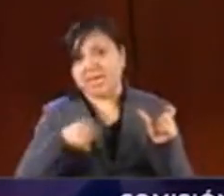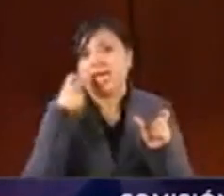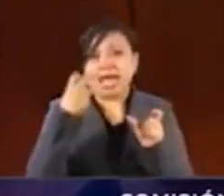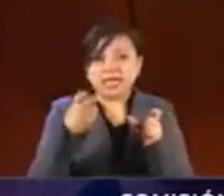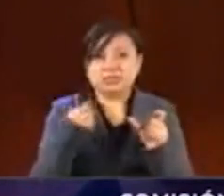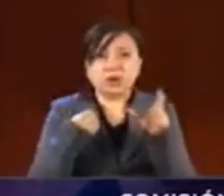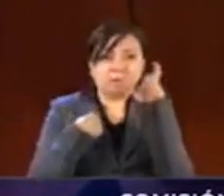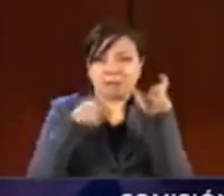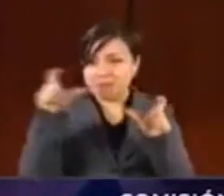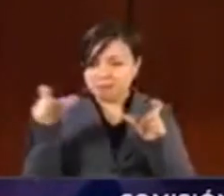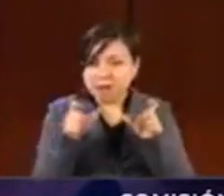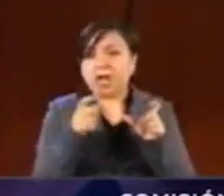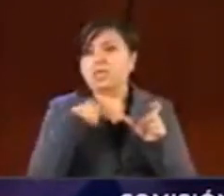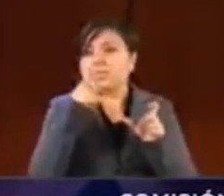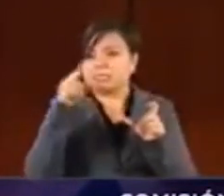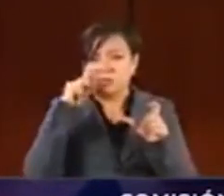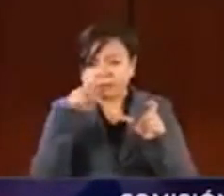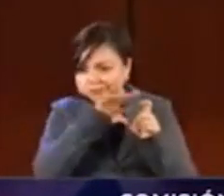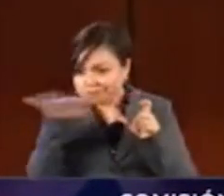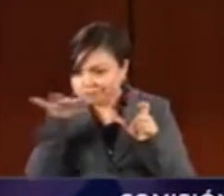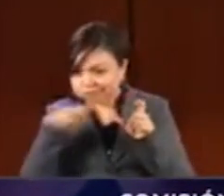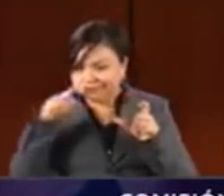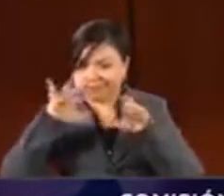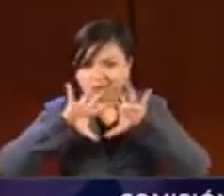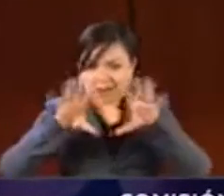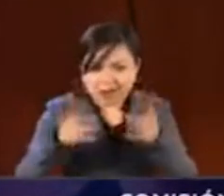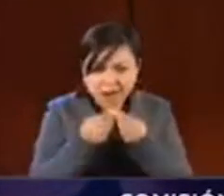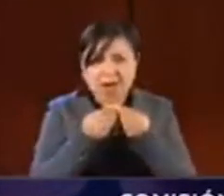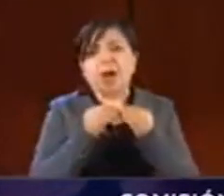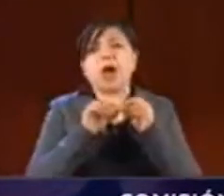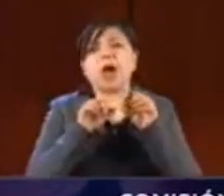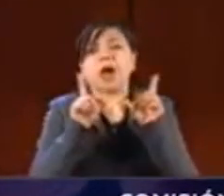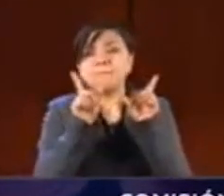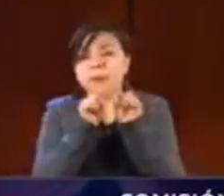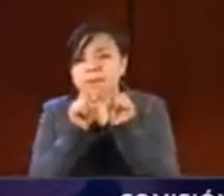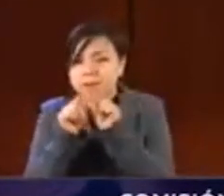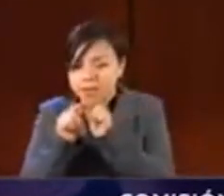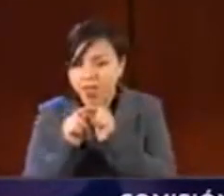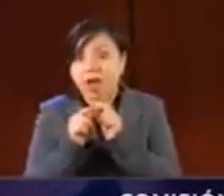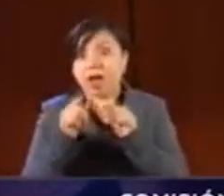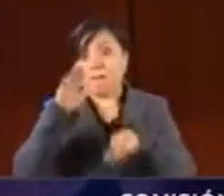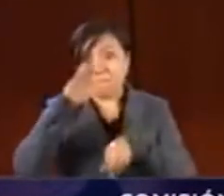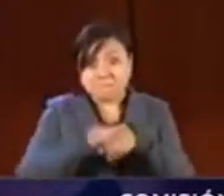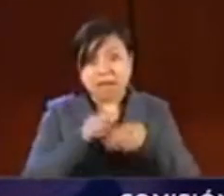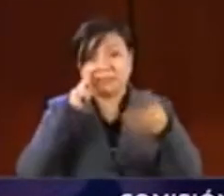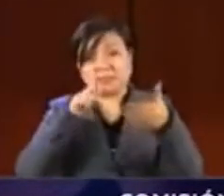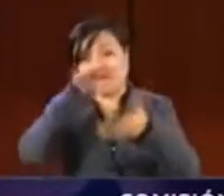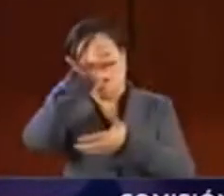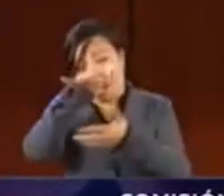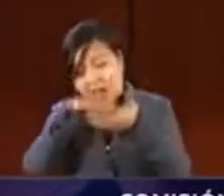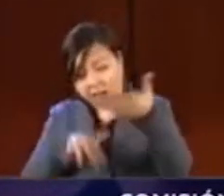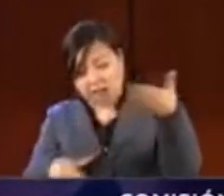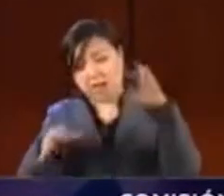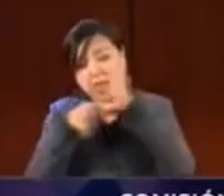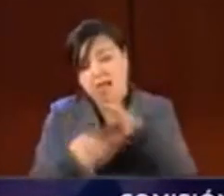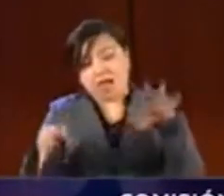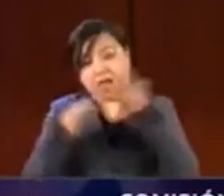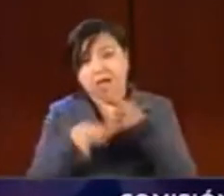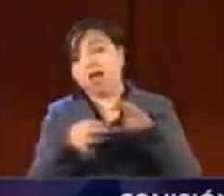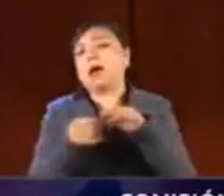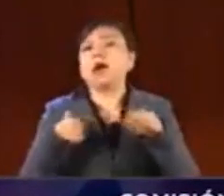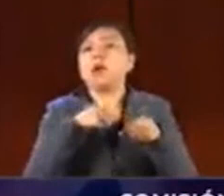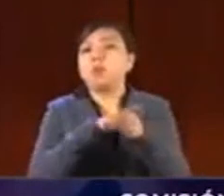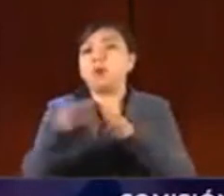estado contraído este párrafo en la negociación, se extendió y se explicaron cuáles serían los asuntos que exclusivamente se atenderían,